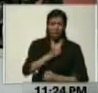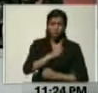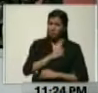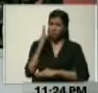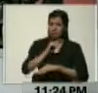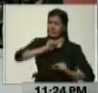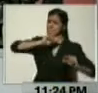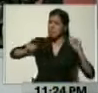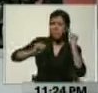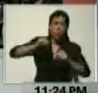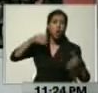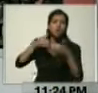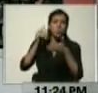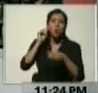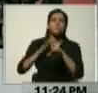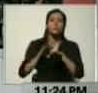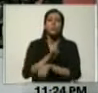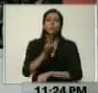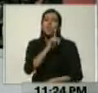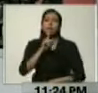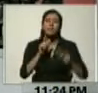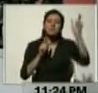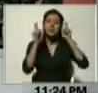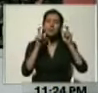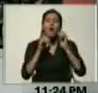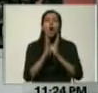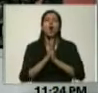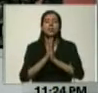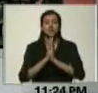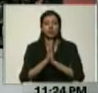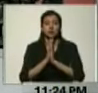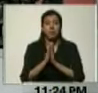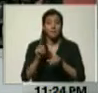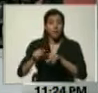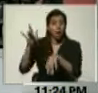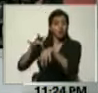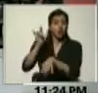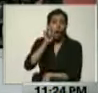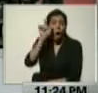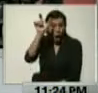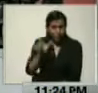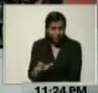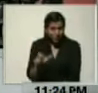Pero a Ramón Muchacho, perdón, ni con el pétalo de una rosa, porque cero caries.